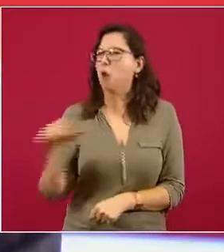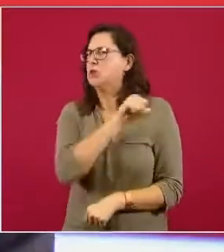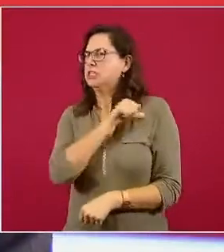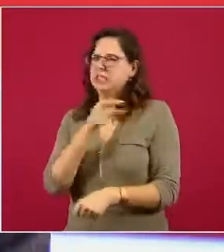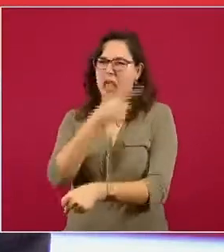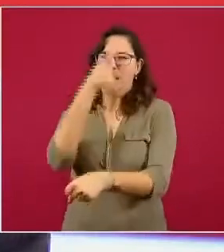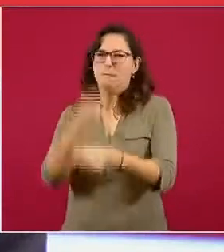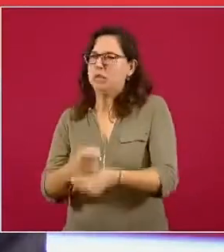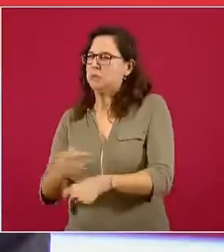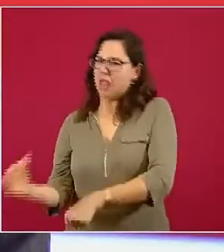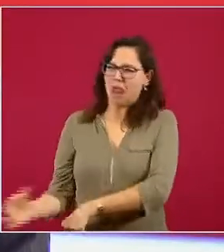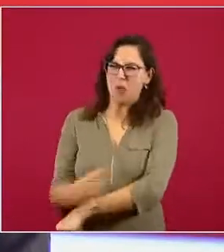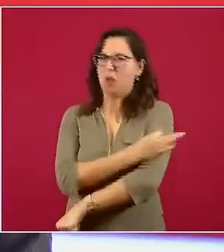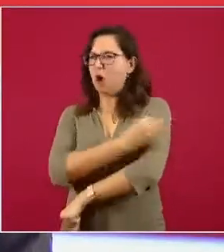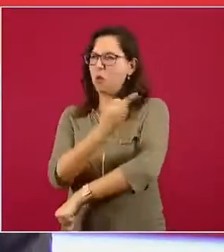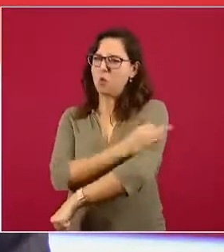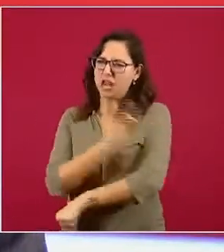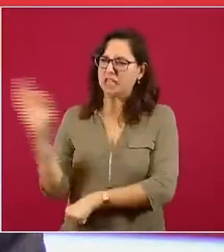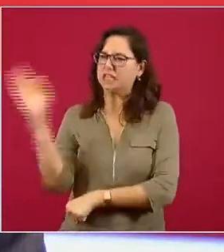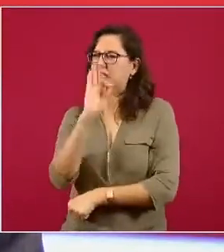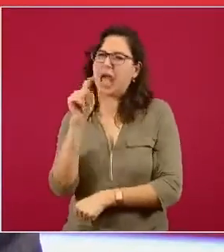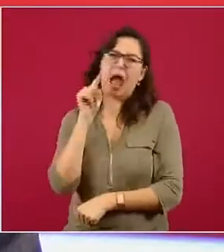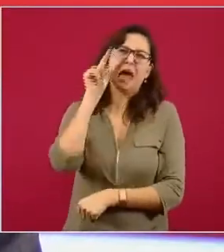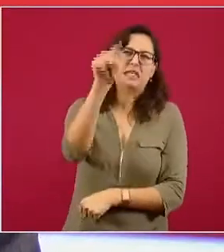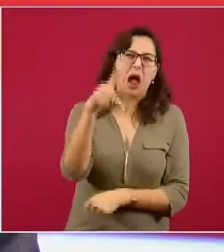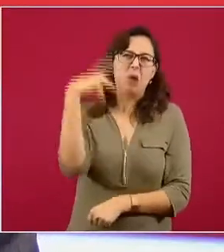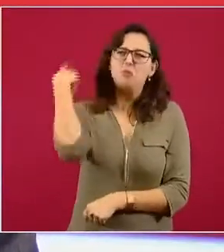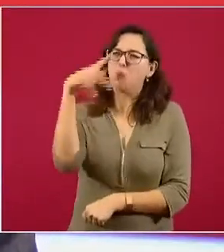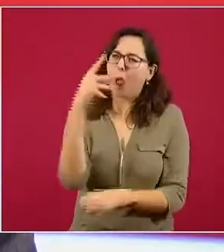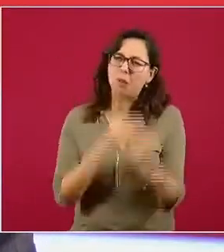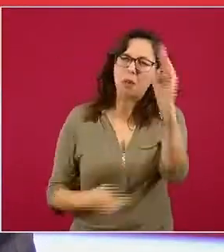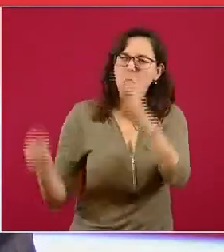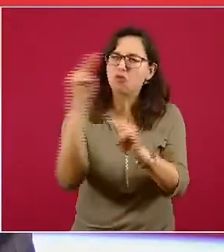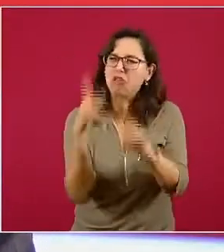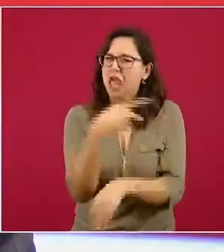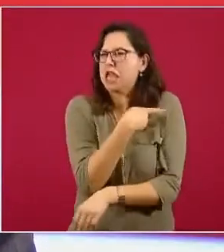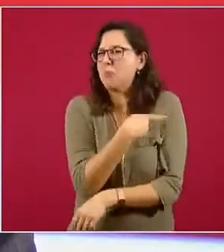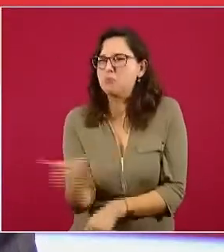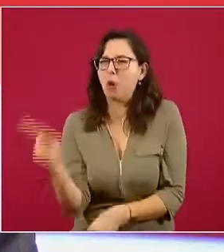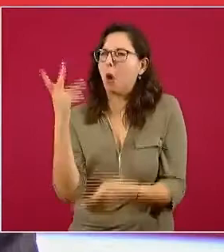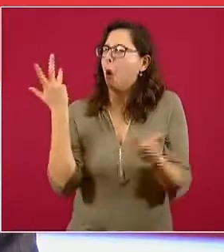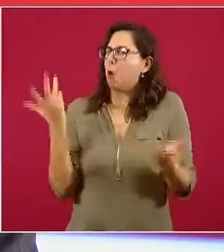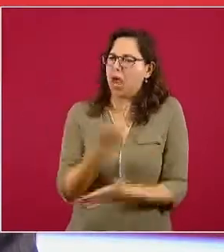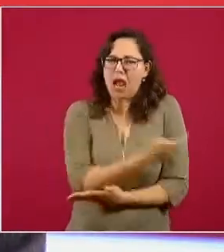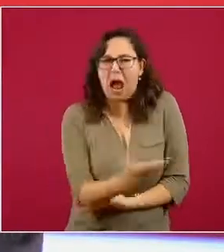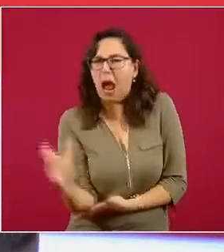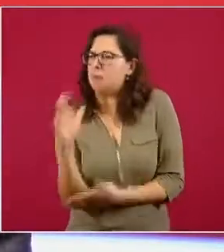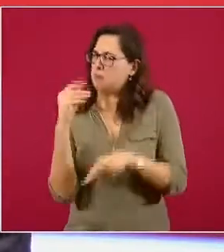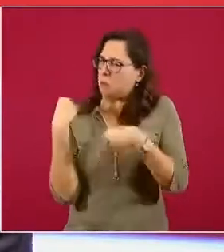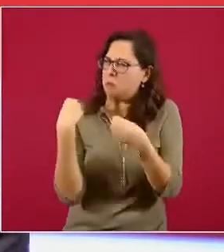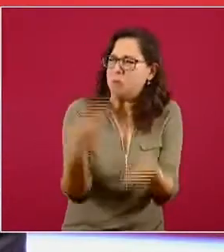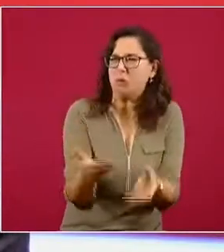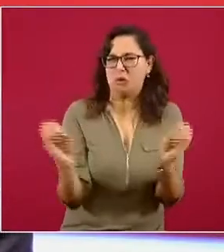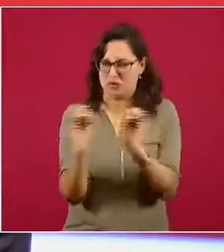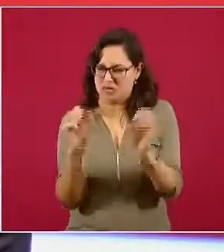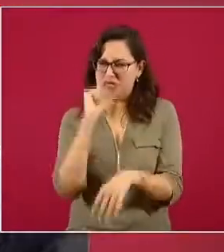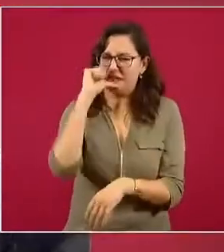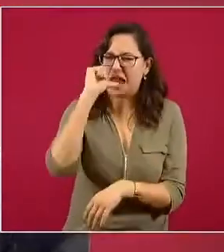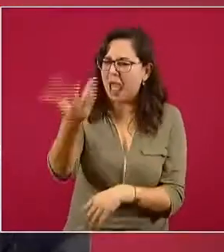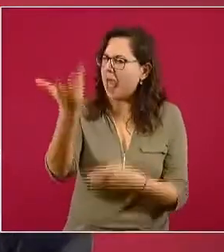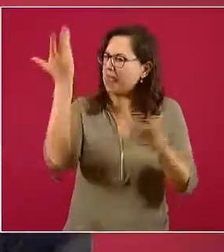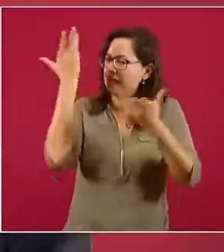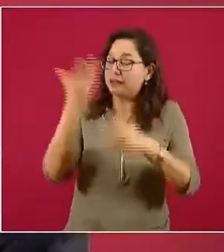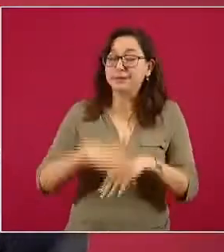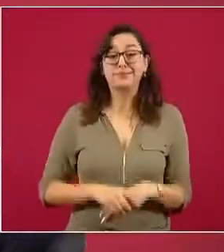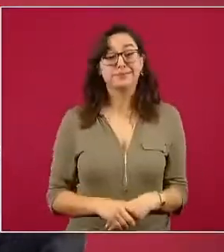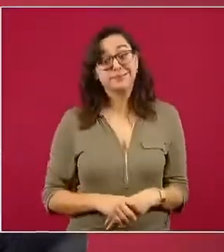de la Sierra Norte de Puebla. El presidente contestó por sí mismo lo que él considera y él dijo, prefiero que se vacune el